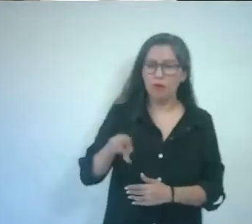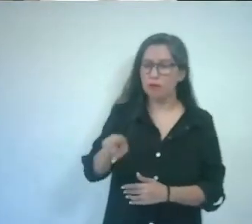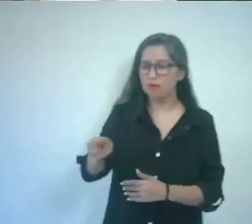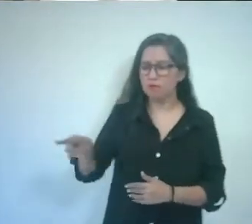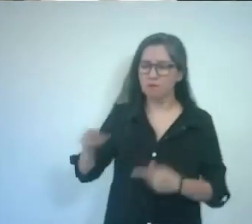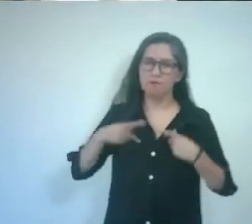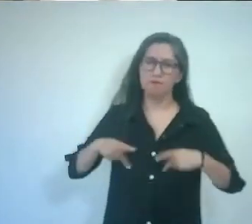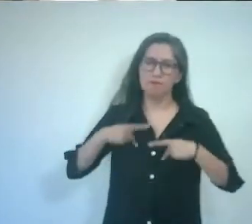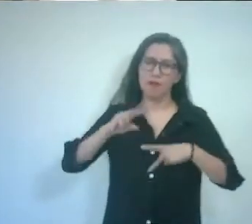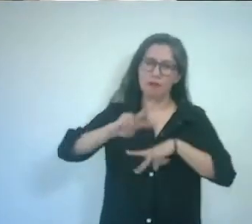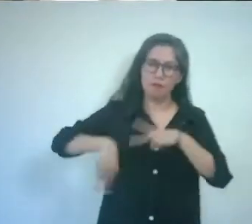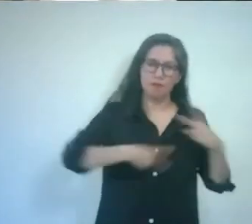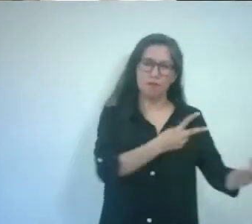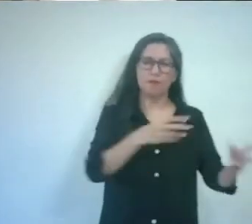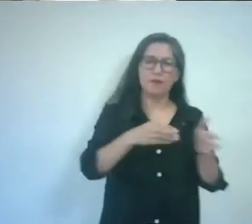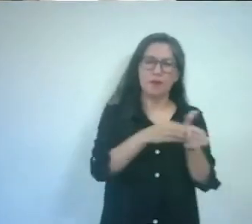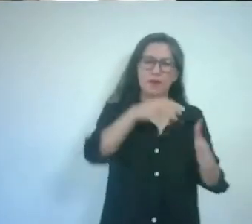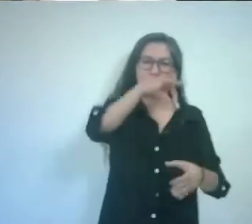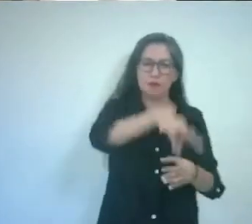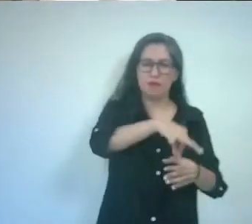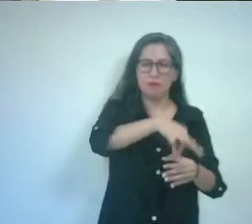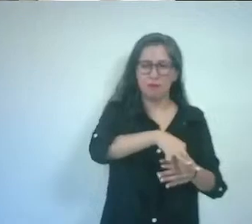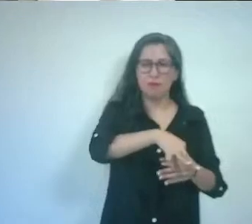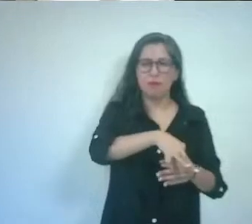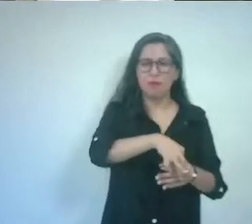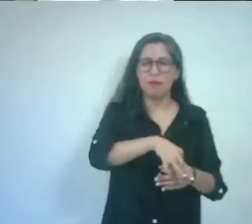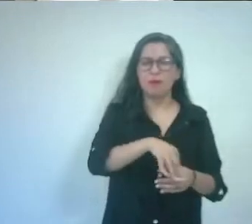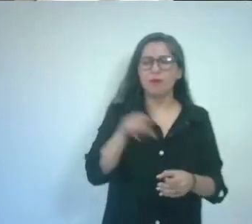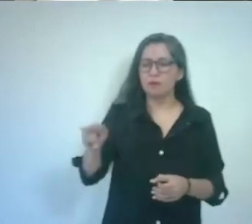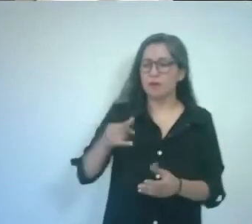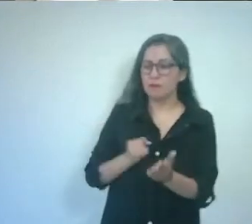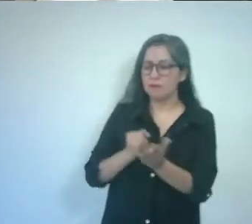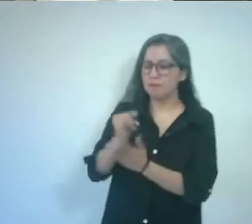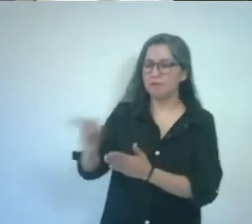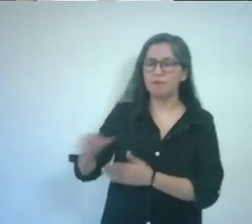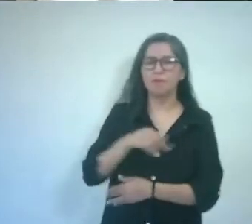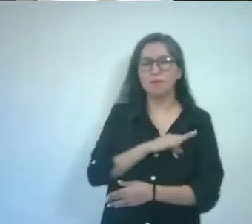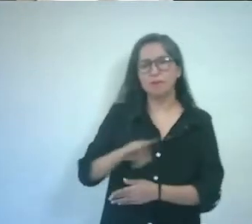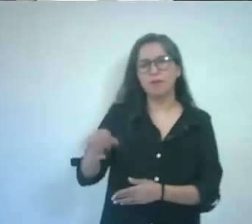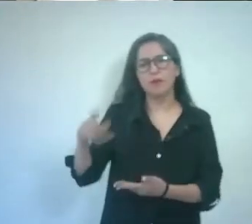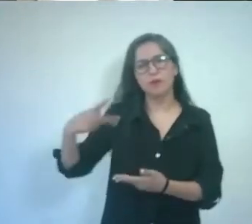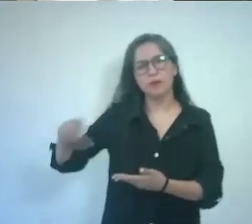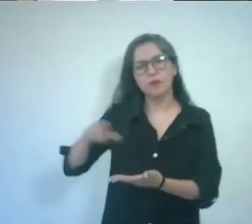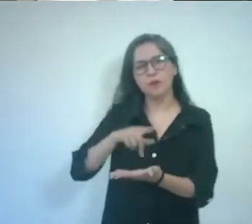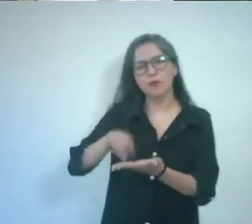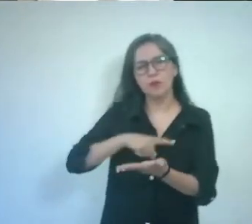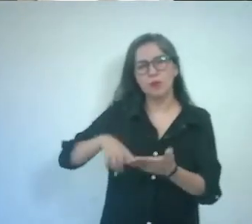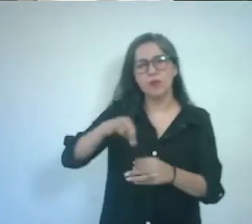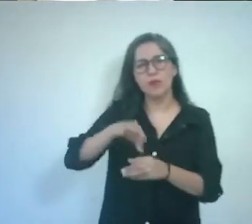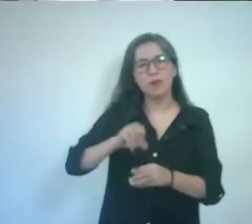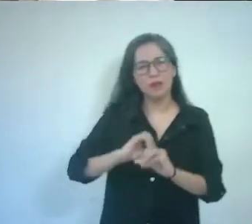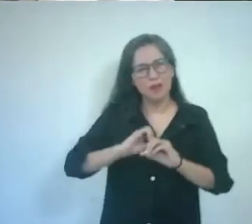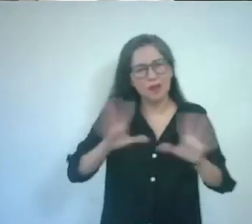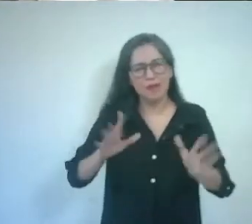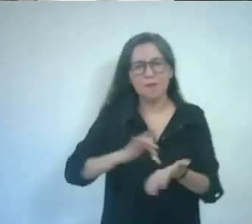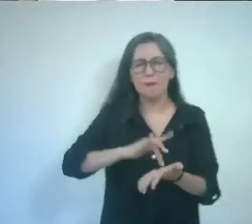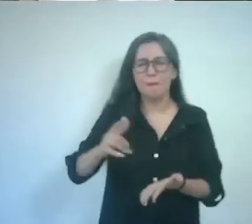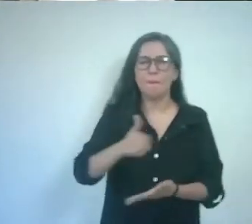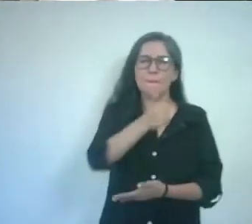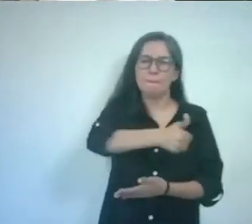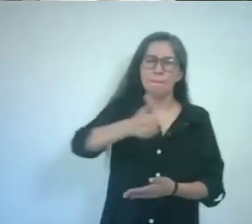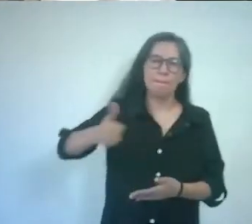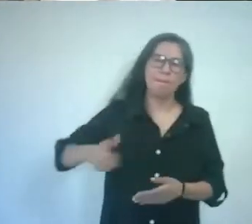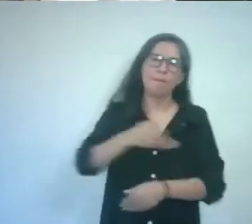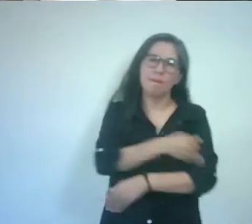acuda a las urnas a ejercer su voto. Y por supuesto que también quiero agradecer a todas